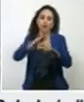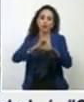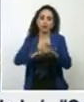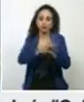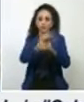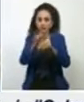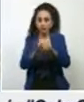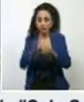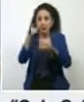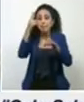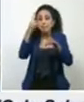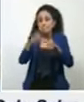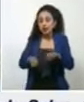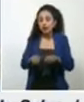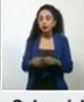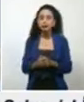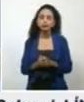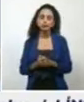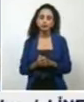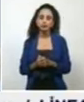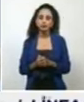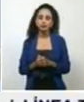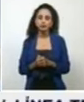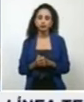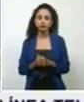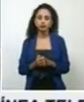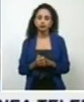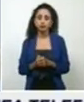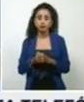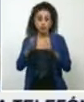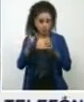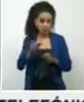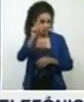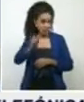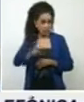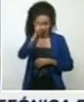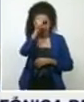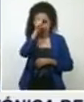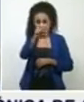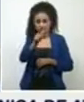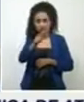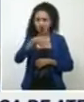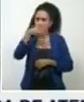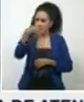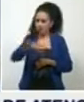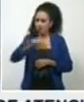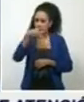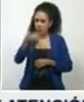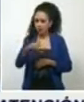Pero ellos mismos plantean que no había